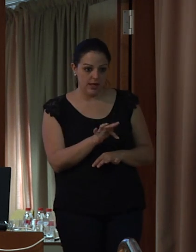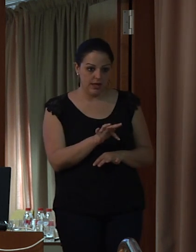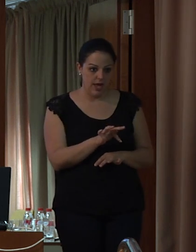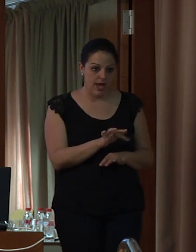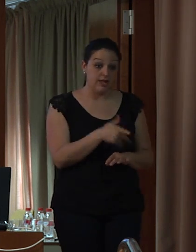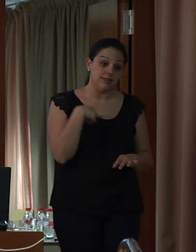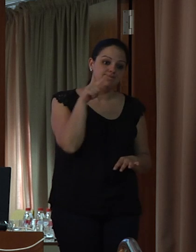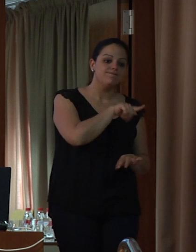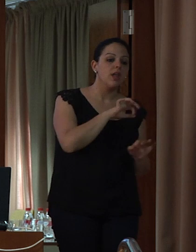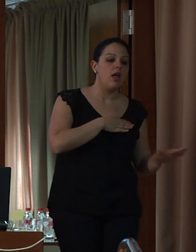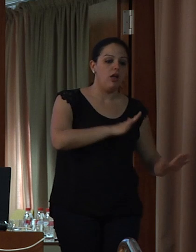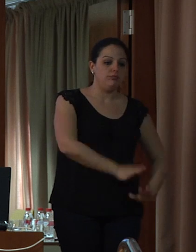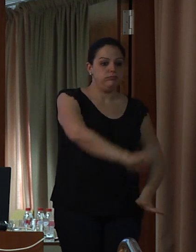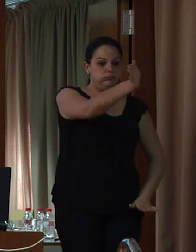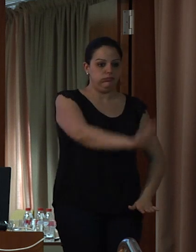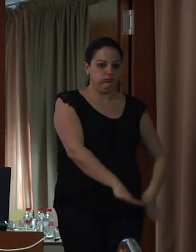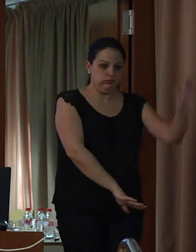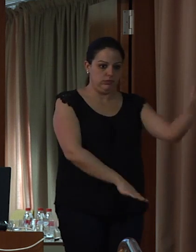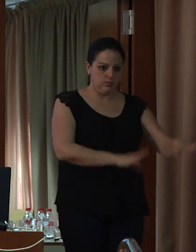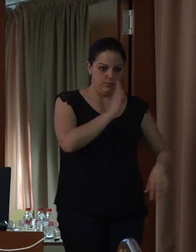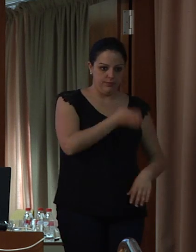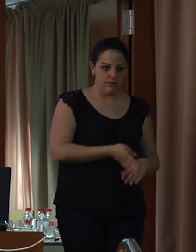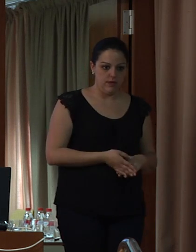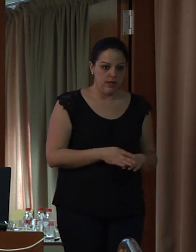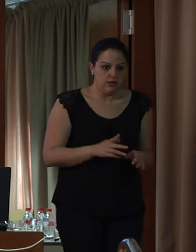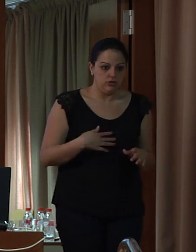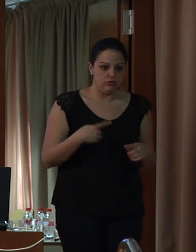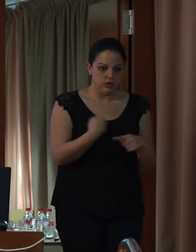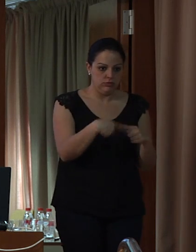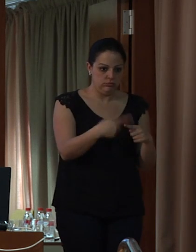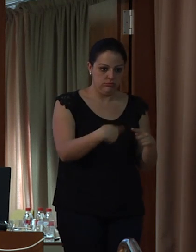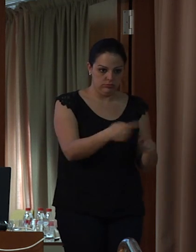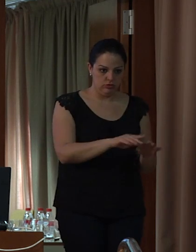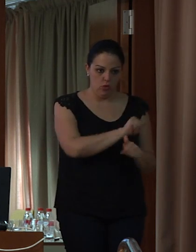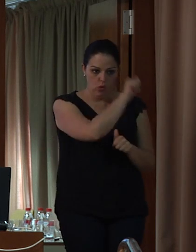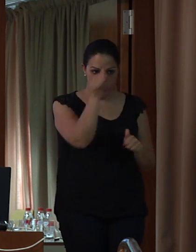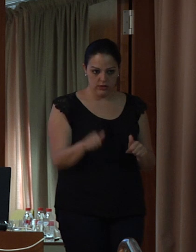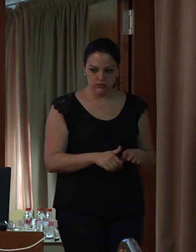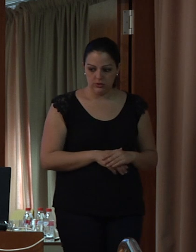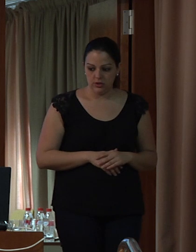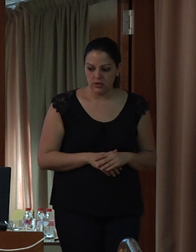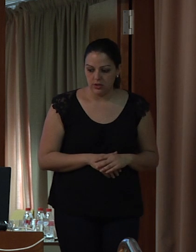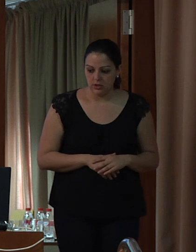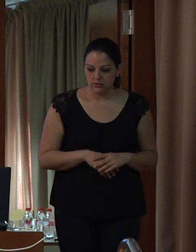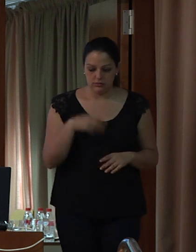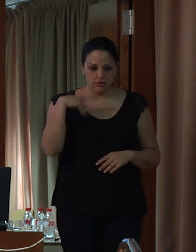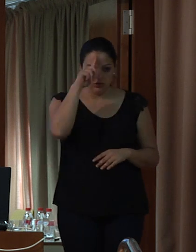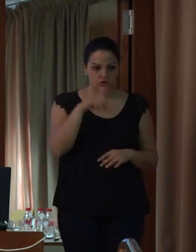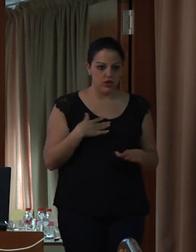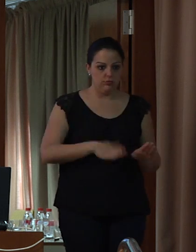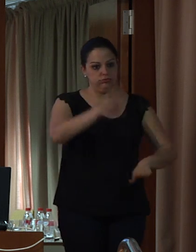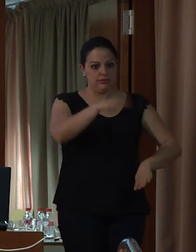que le ocurre durante toda la noche y de forma mantenida y le fracciona lo que es su sueño. A ver, no sé si ha dado alguna, pues está